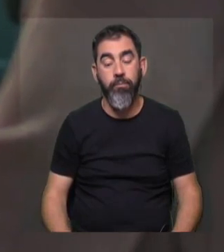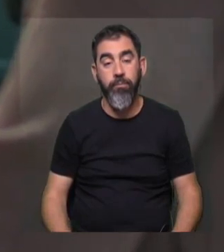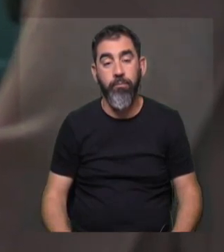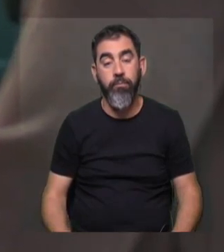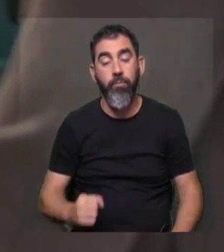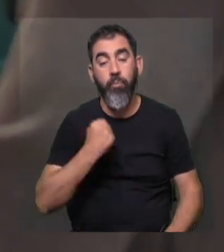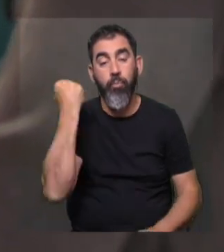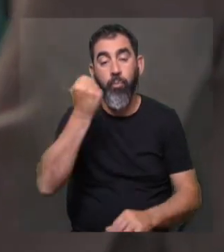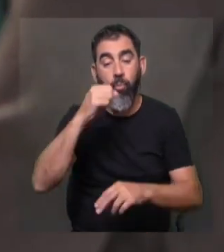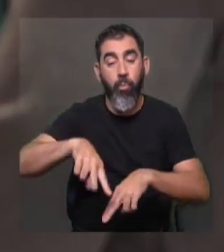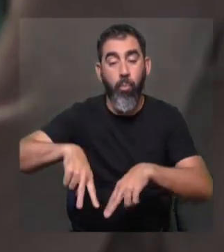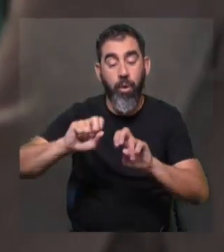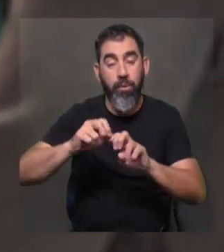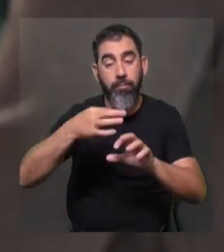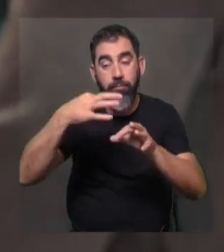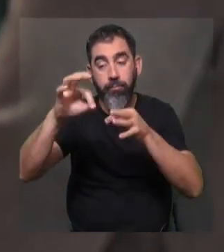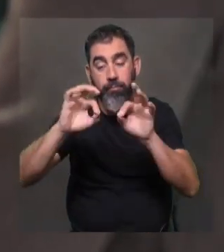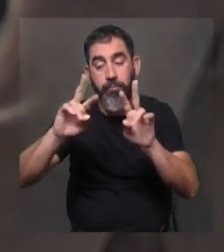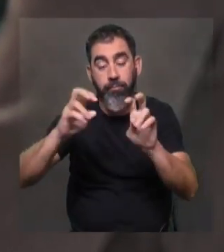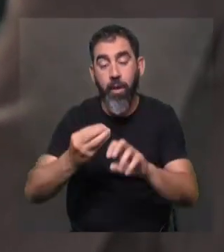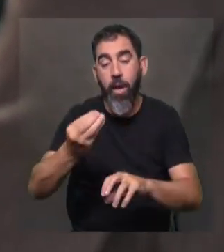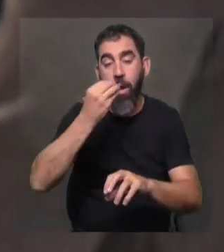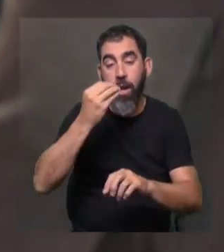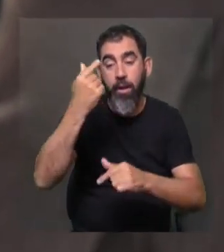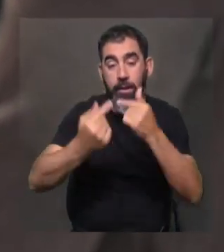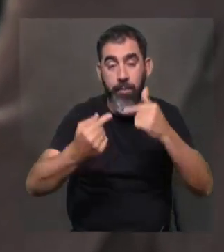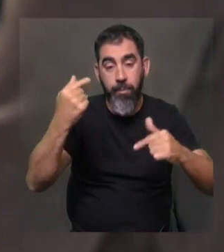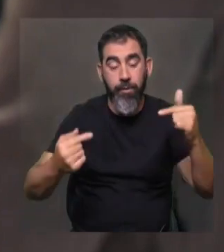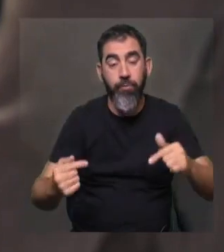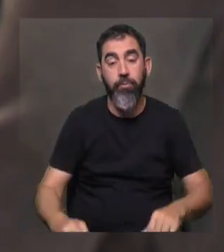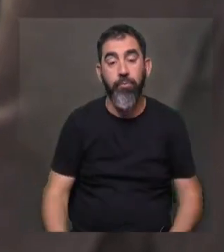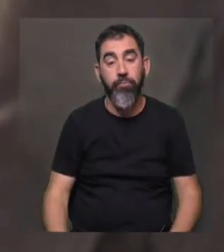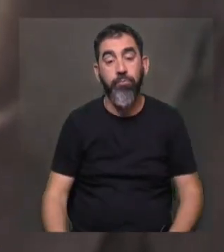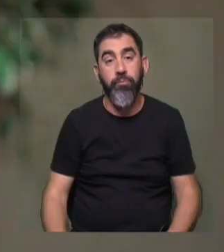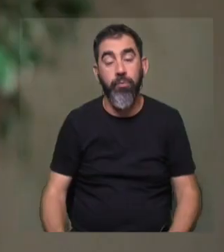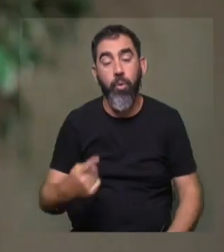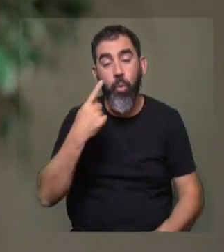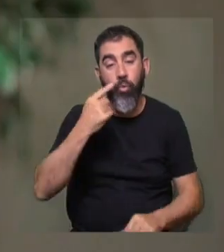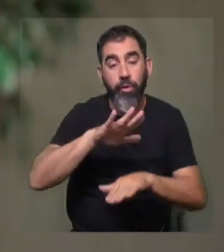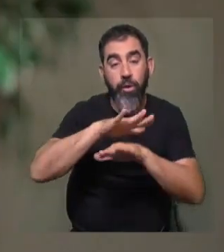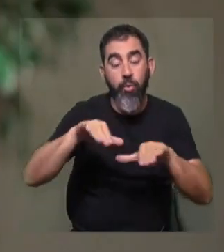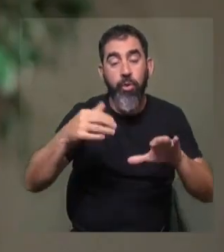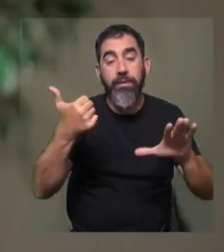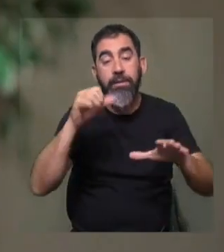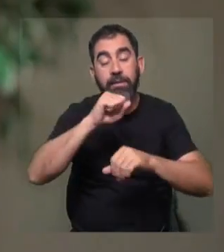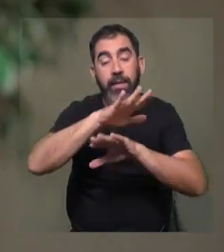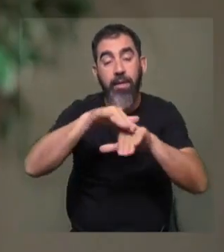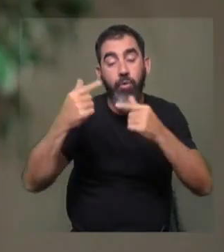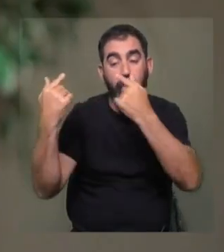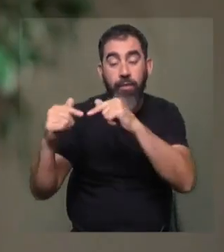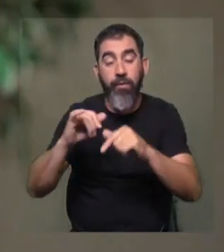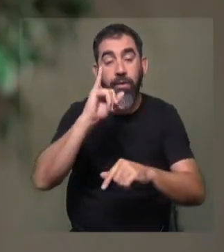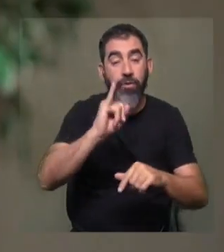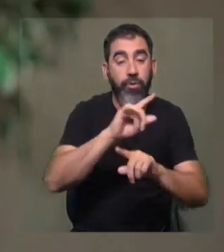es importante esta investigación justamente para describir este tipo de ingesta de alimentos y conocer en estos niños, ¿no? En estos 60 niños, esta diferencia entre los